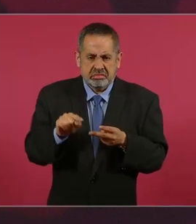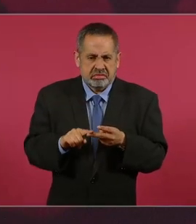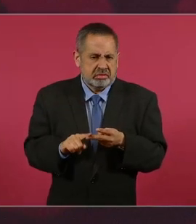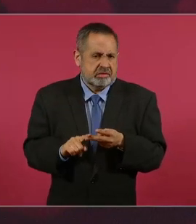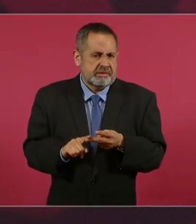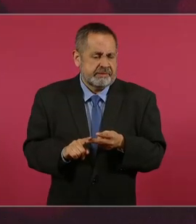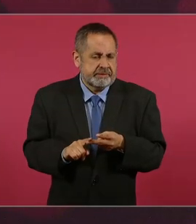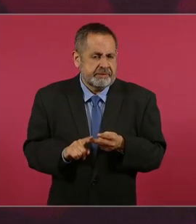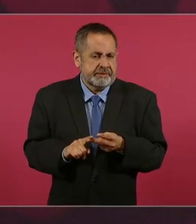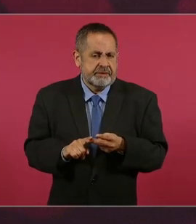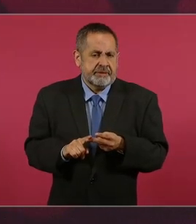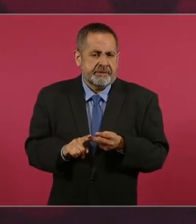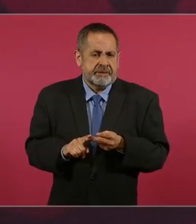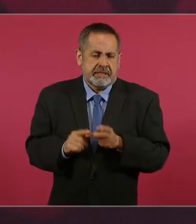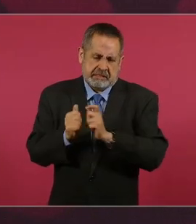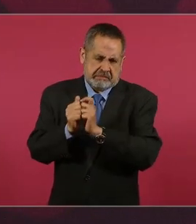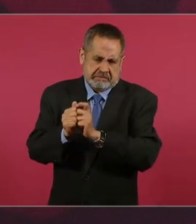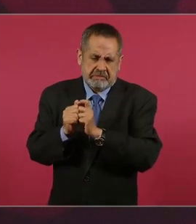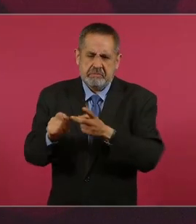muy